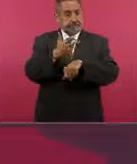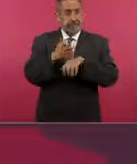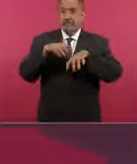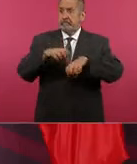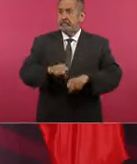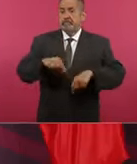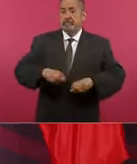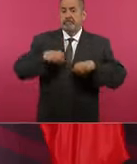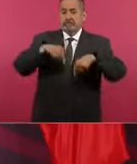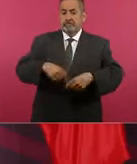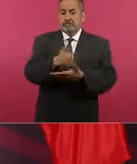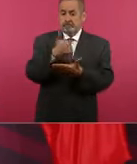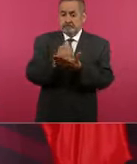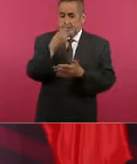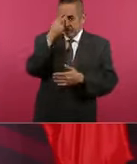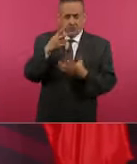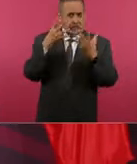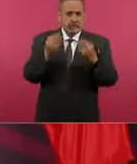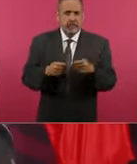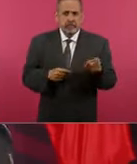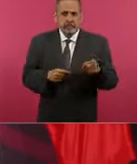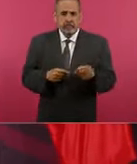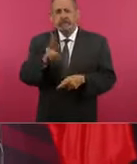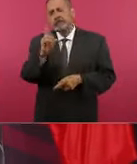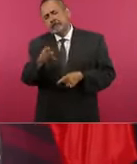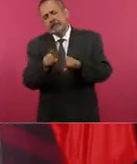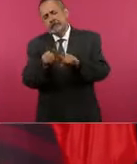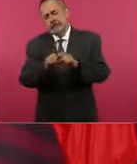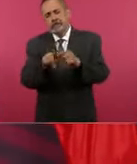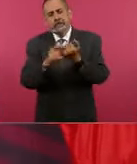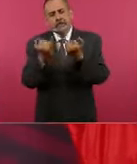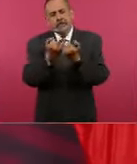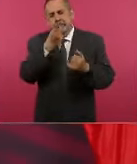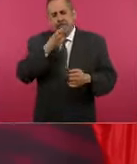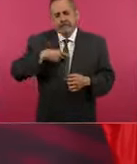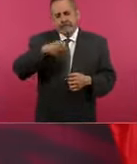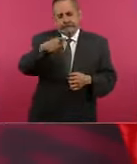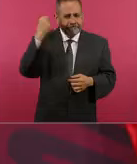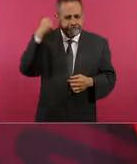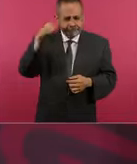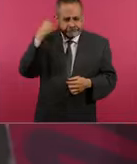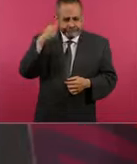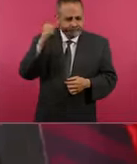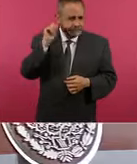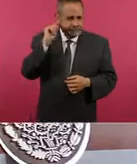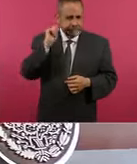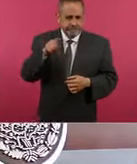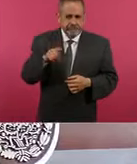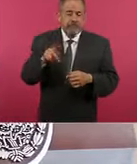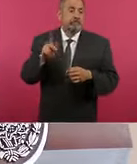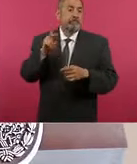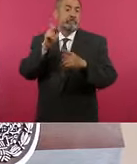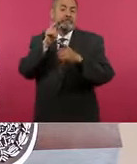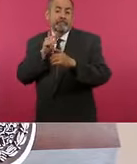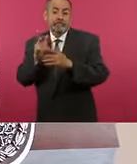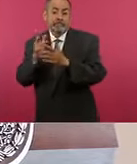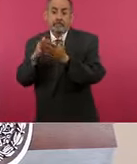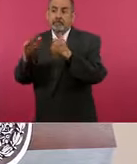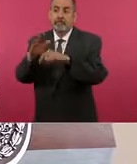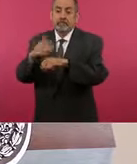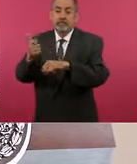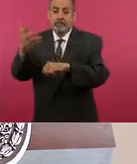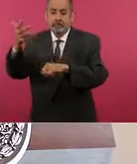a la Ciudad de México? Es un poco lo que tú me dices de Tabasco, que con el petróleo se